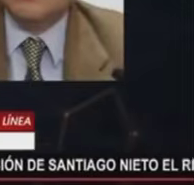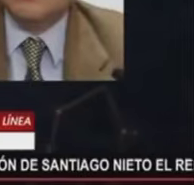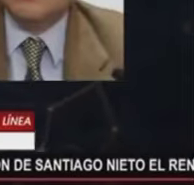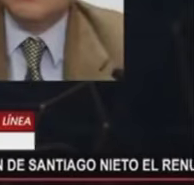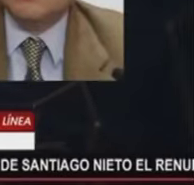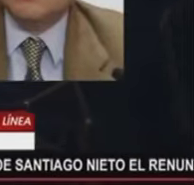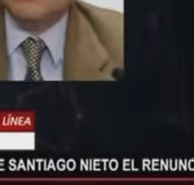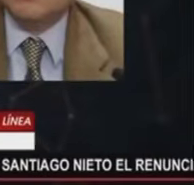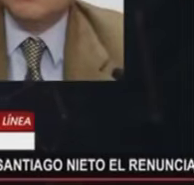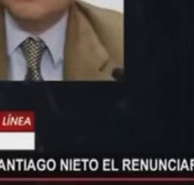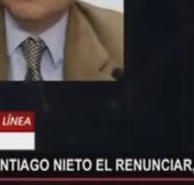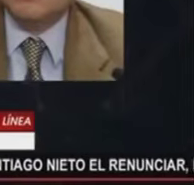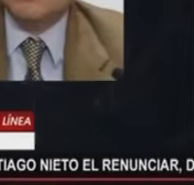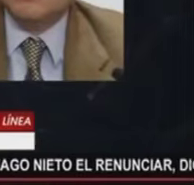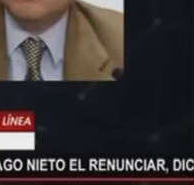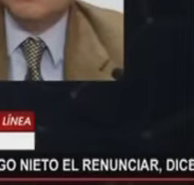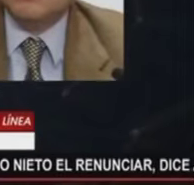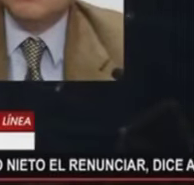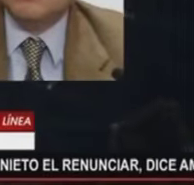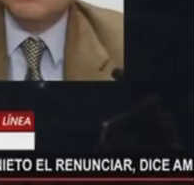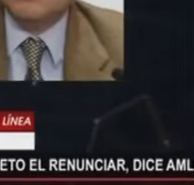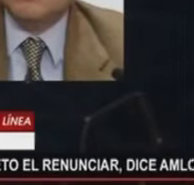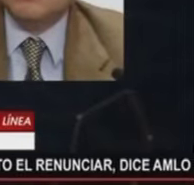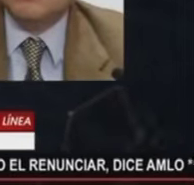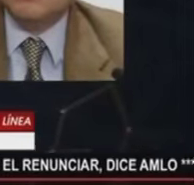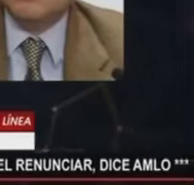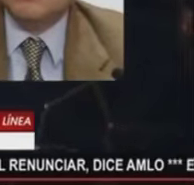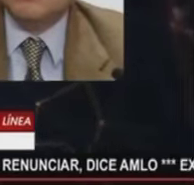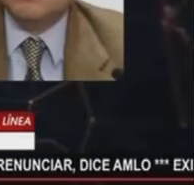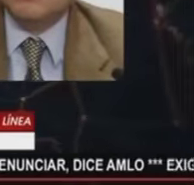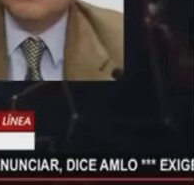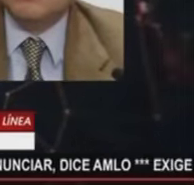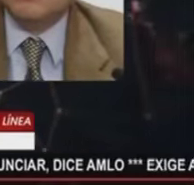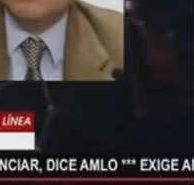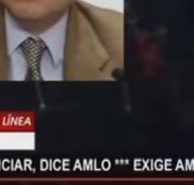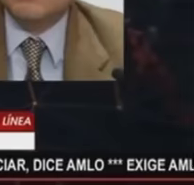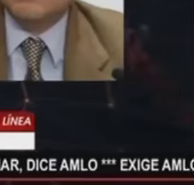digamos, desde cero con este ejercicio. Así que